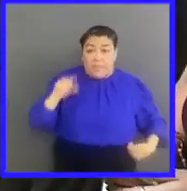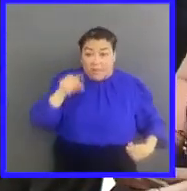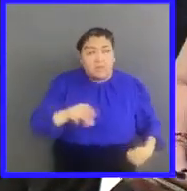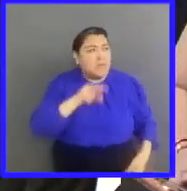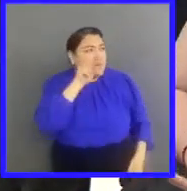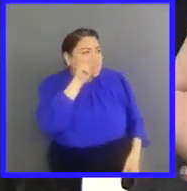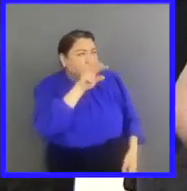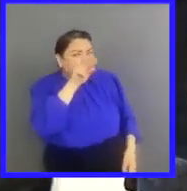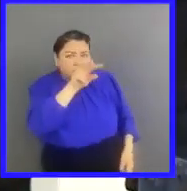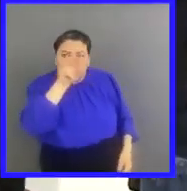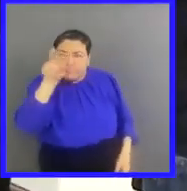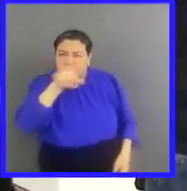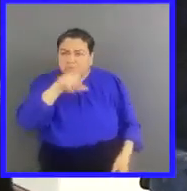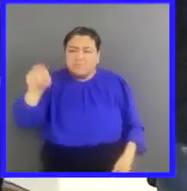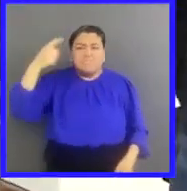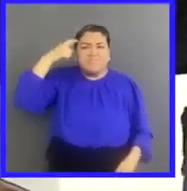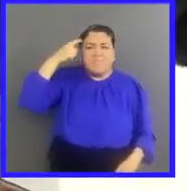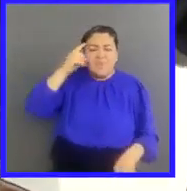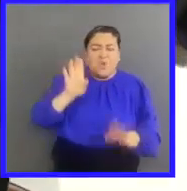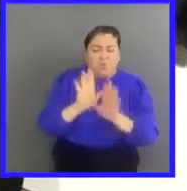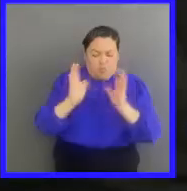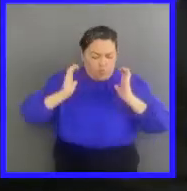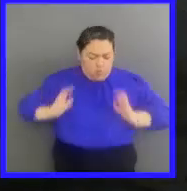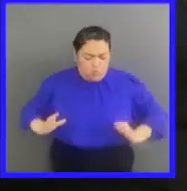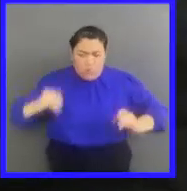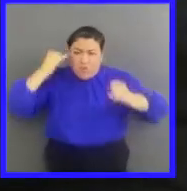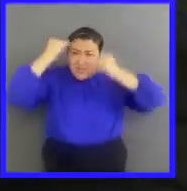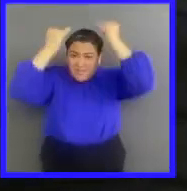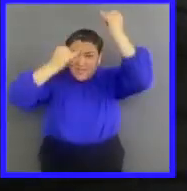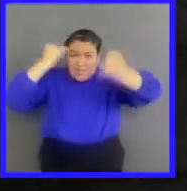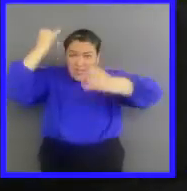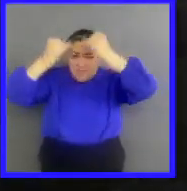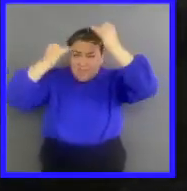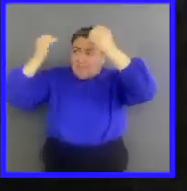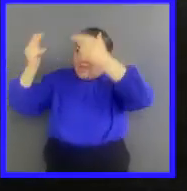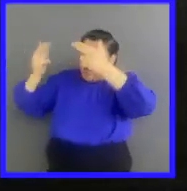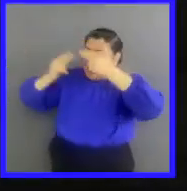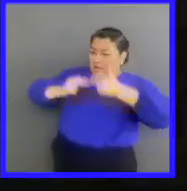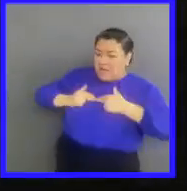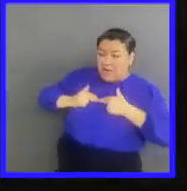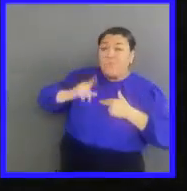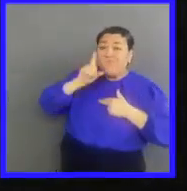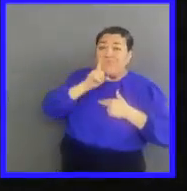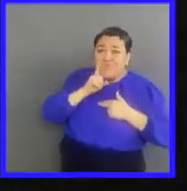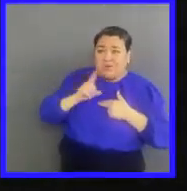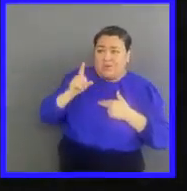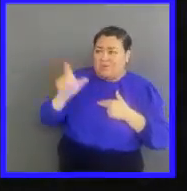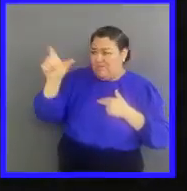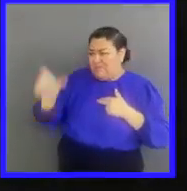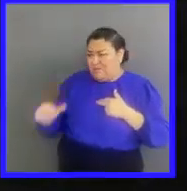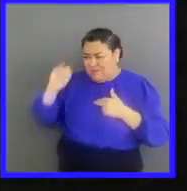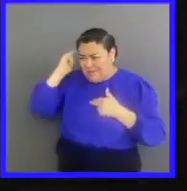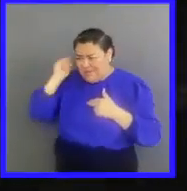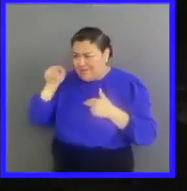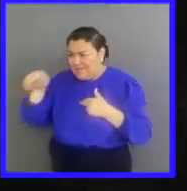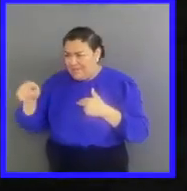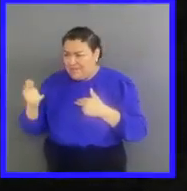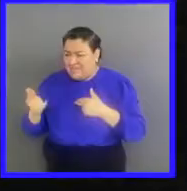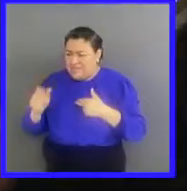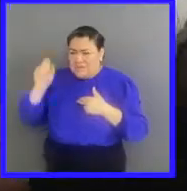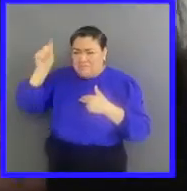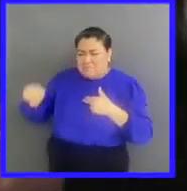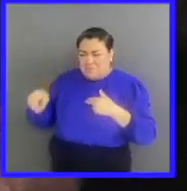cuestionar los estereotipos que en muchas ocasiones limitan a las mujeres indígenas al estar encasilladas solo en